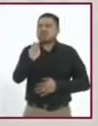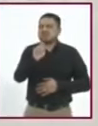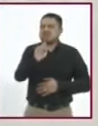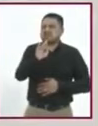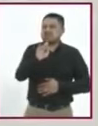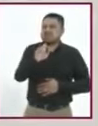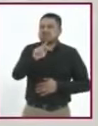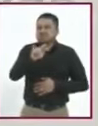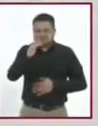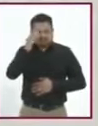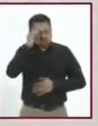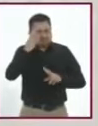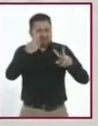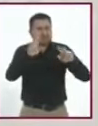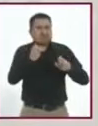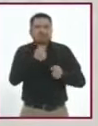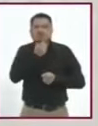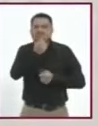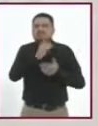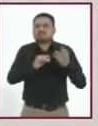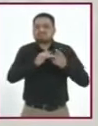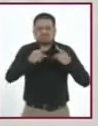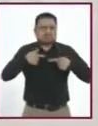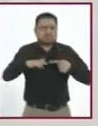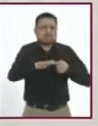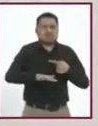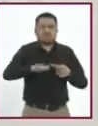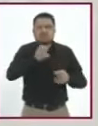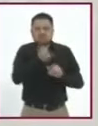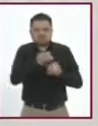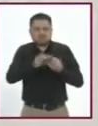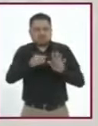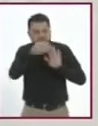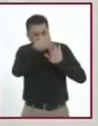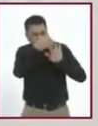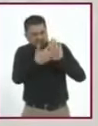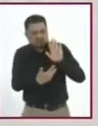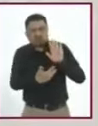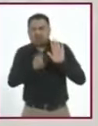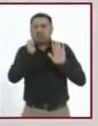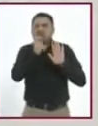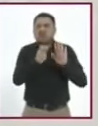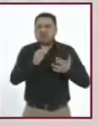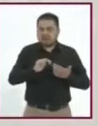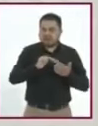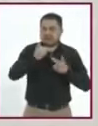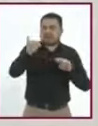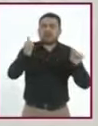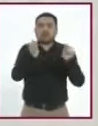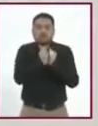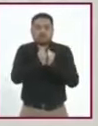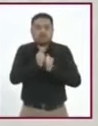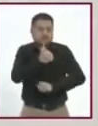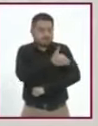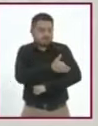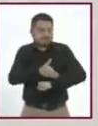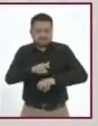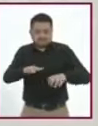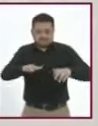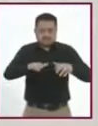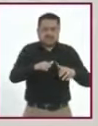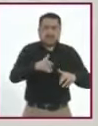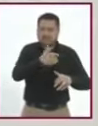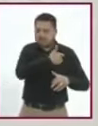título dice a nuestra audiencia que el contenido de la exposición estará relacionado con una familia